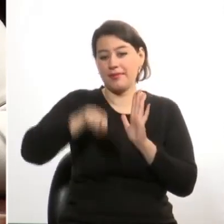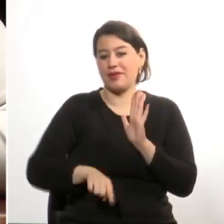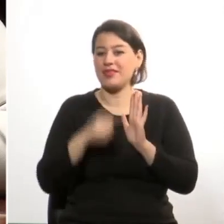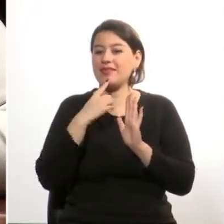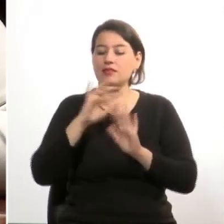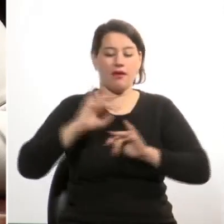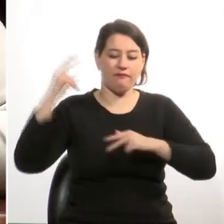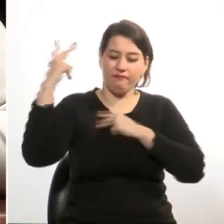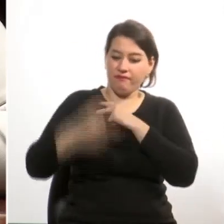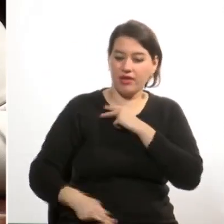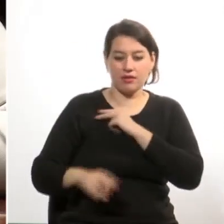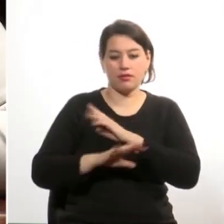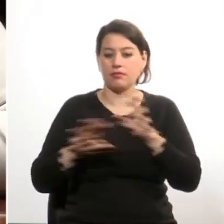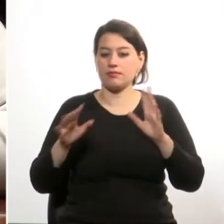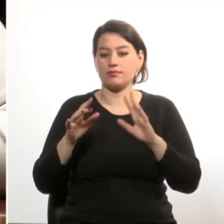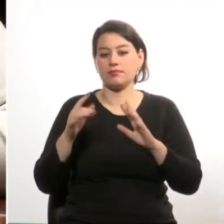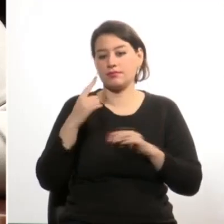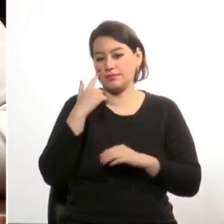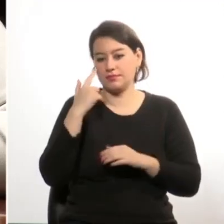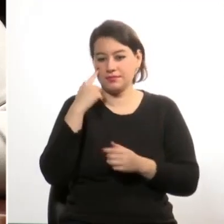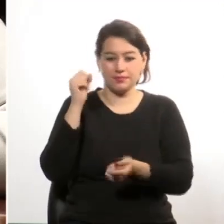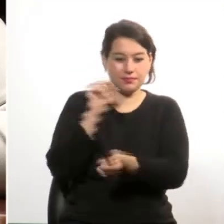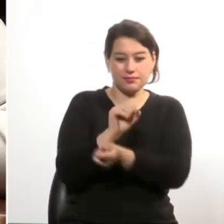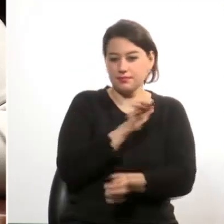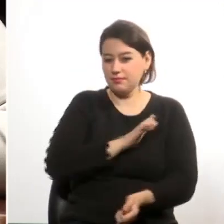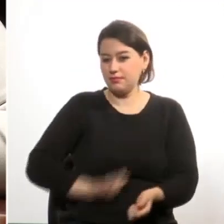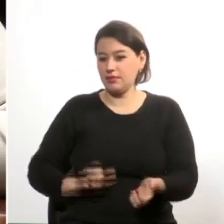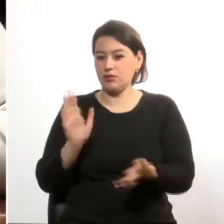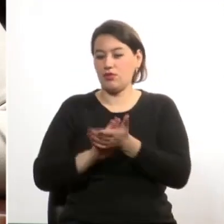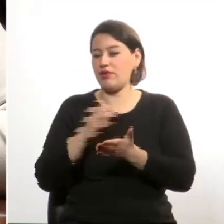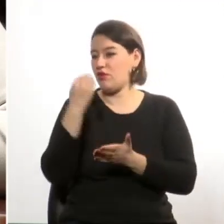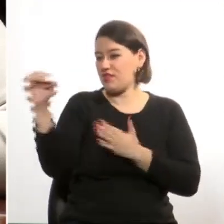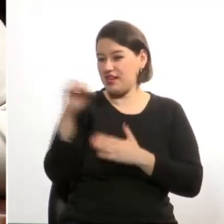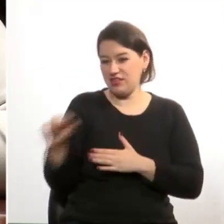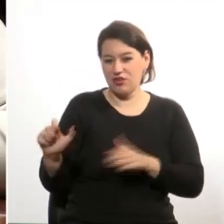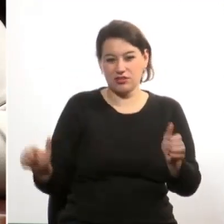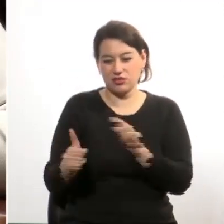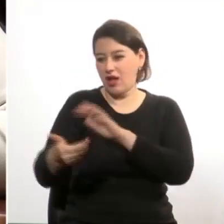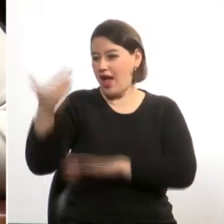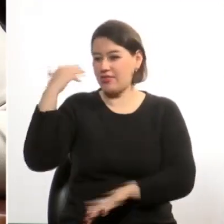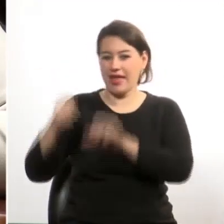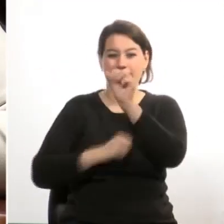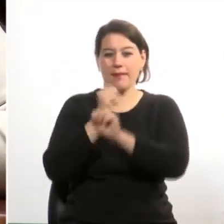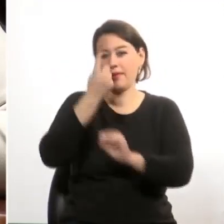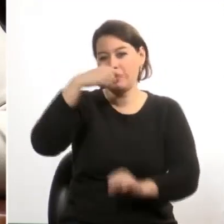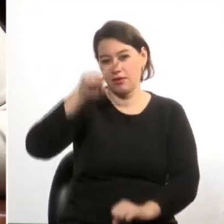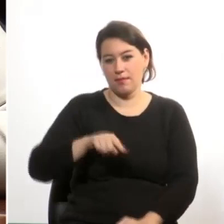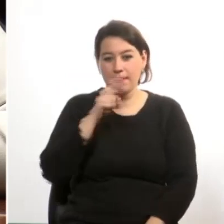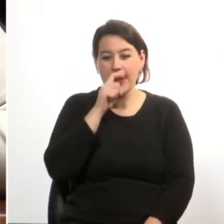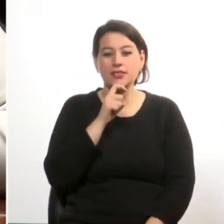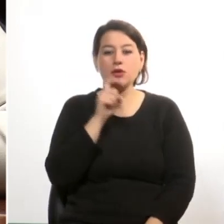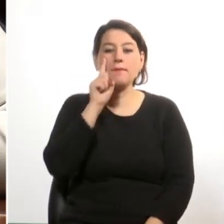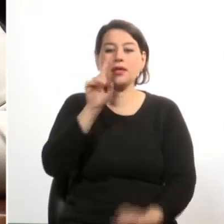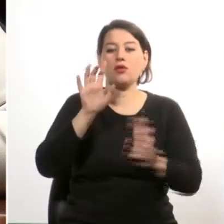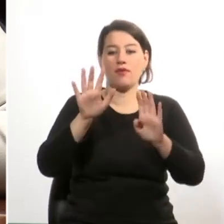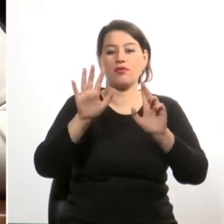había caducado el ejercicio de la pretensión punitiva del Estado respecto de los delitos cometidos hasta el 1 de marzo de